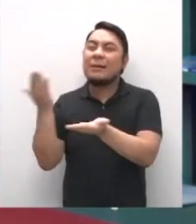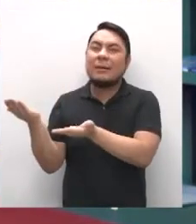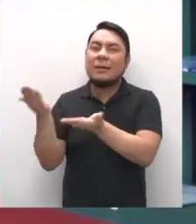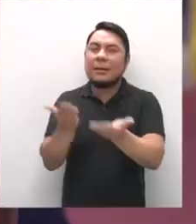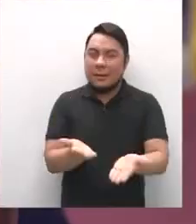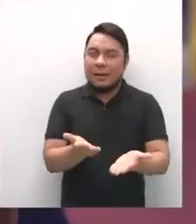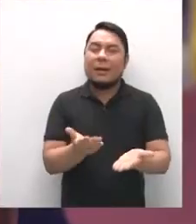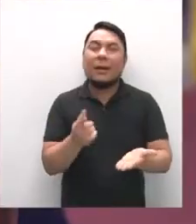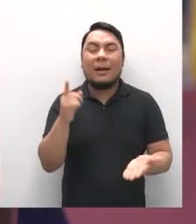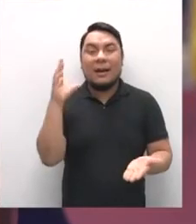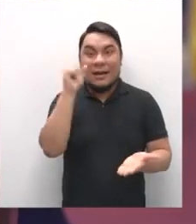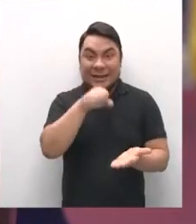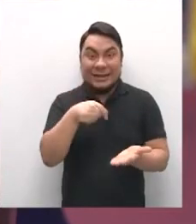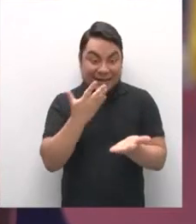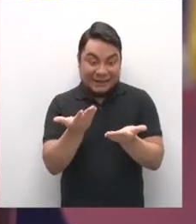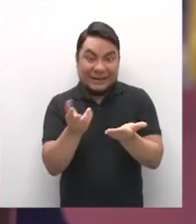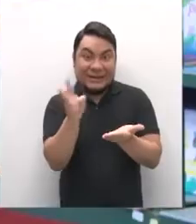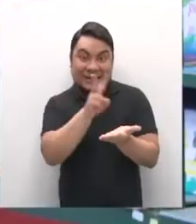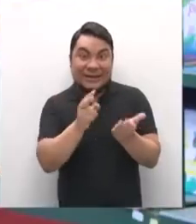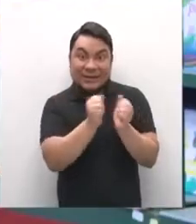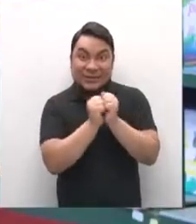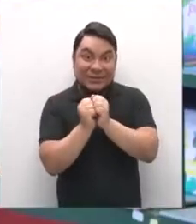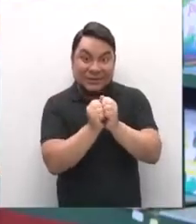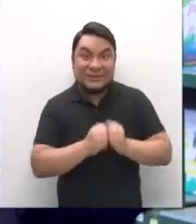por ahí. ¿Lo leemos juntos?